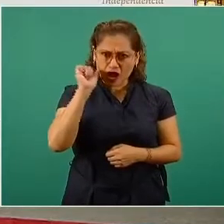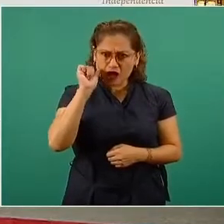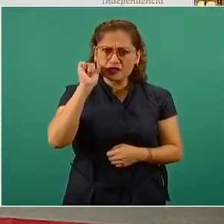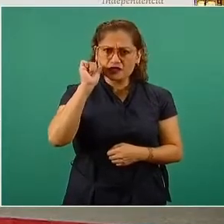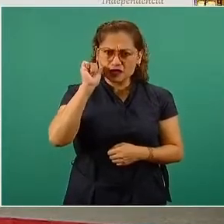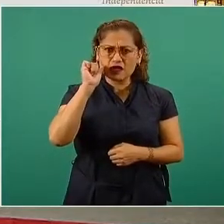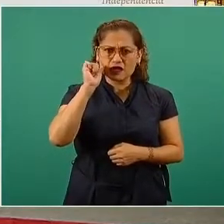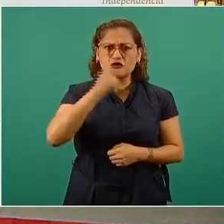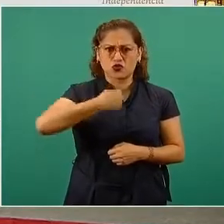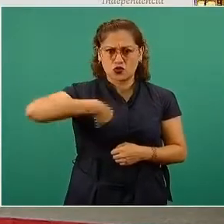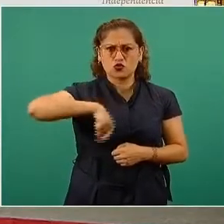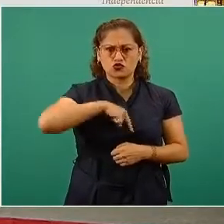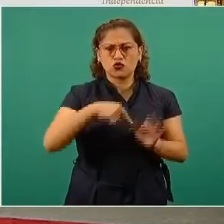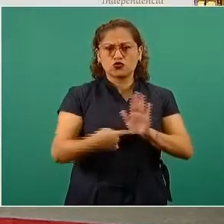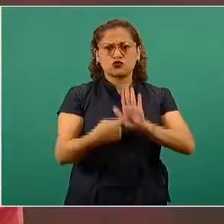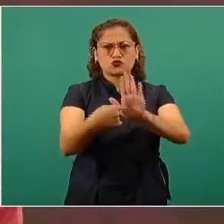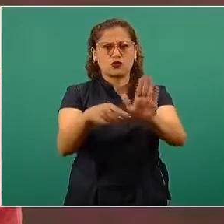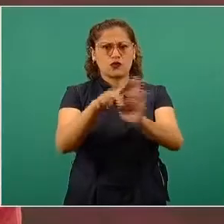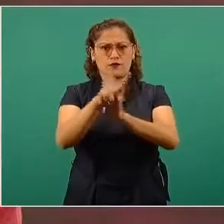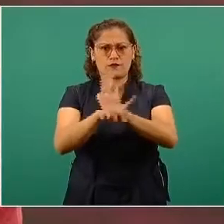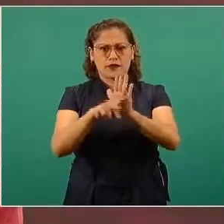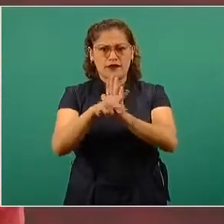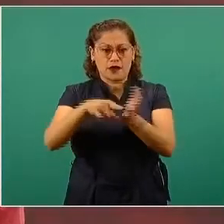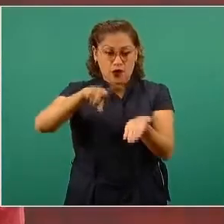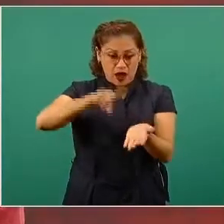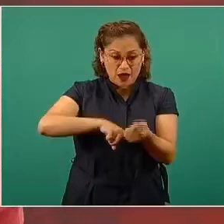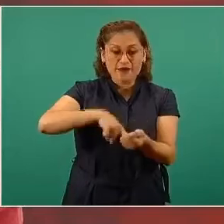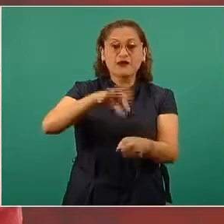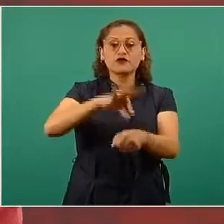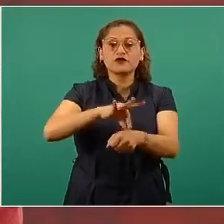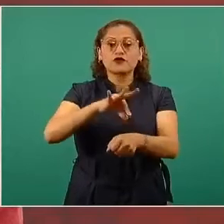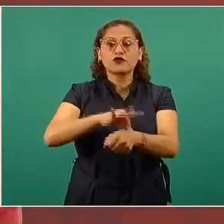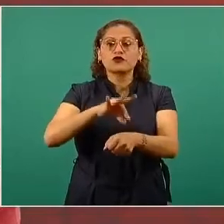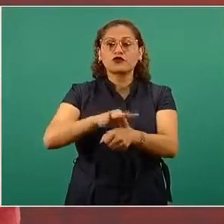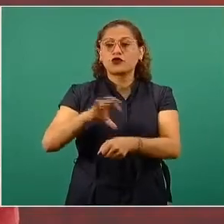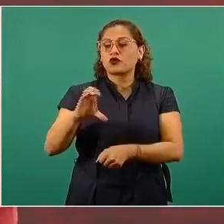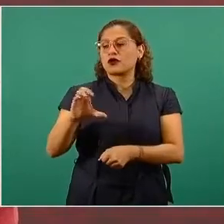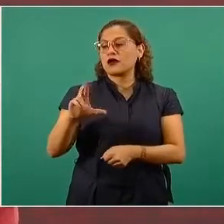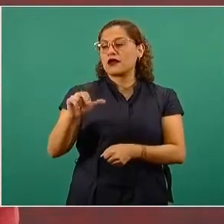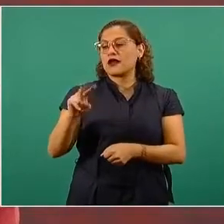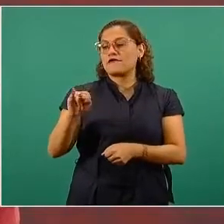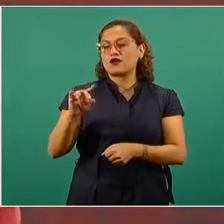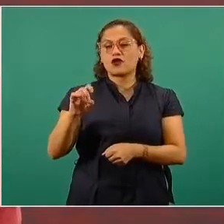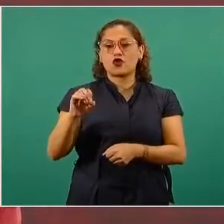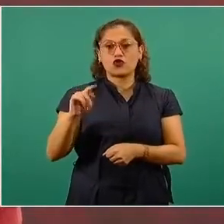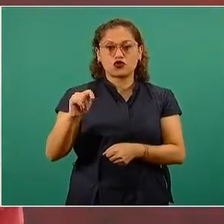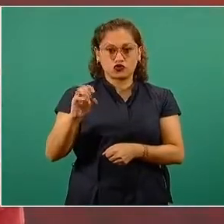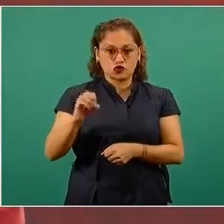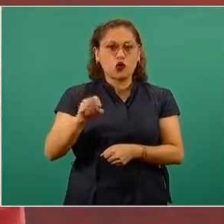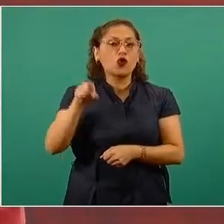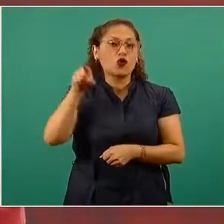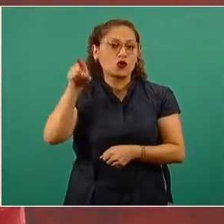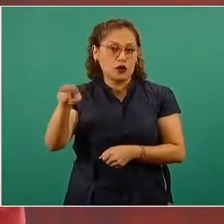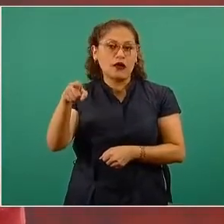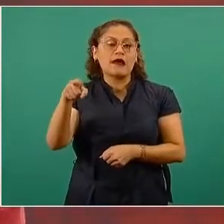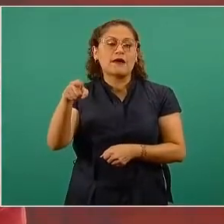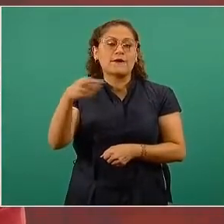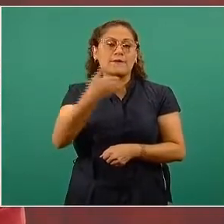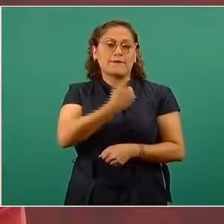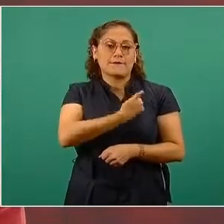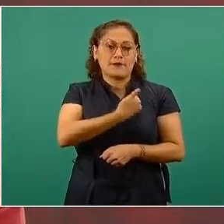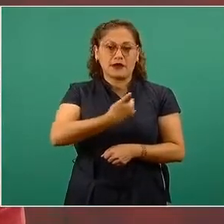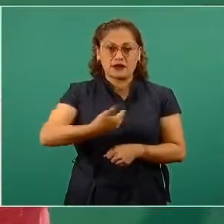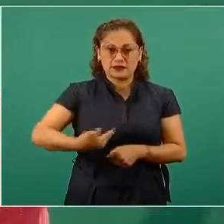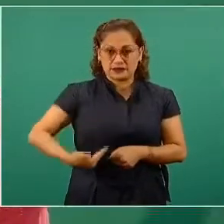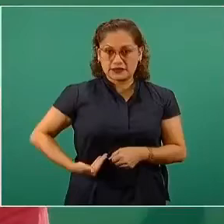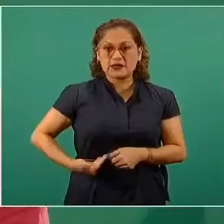transmisión de video, tuvimos el privilegio de que el doctor Alejandro Cravioto Quintana, quien es el presidente del